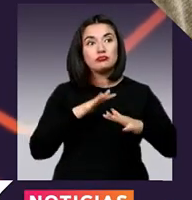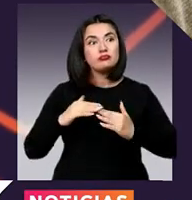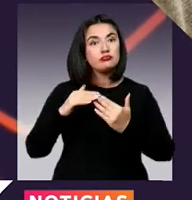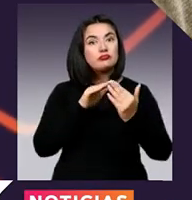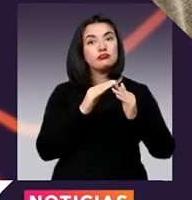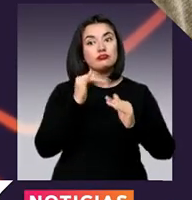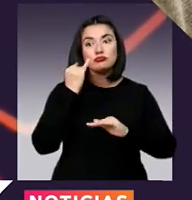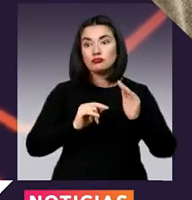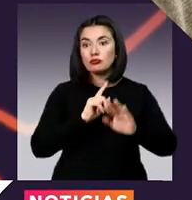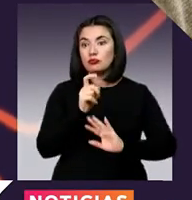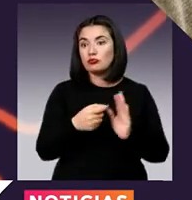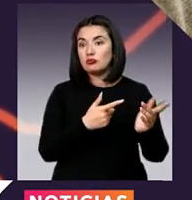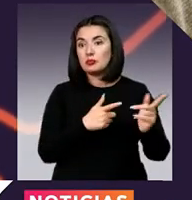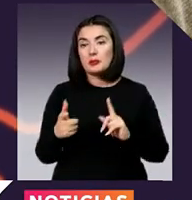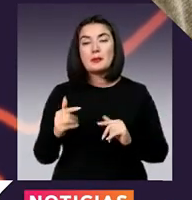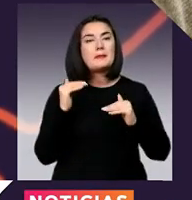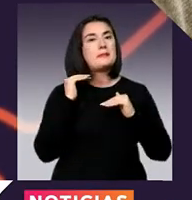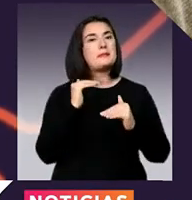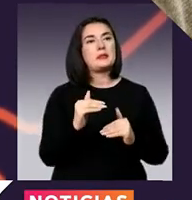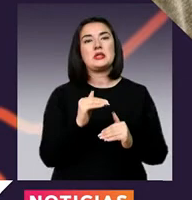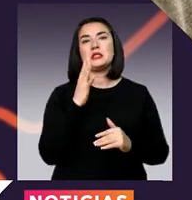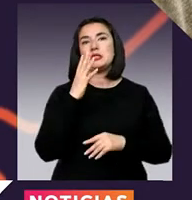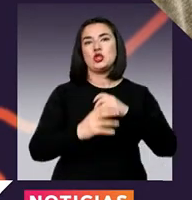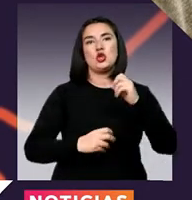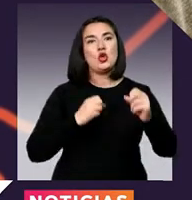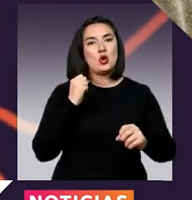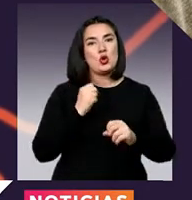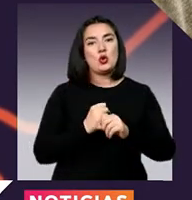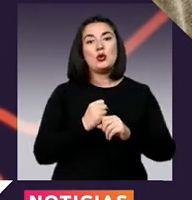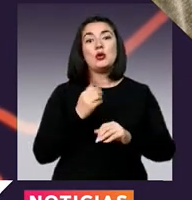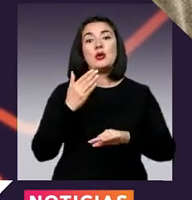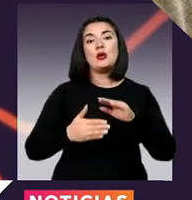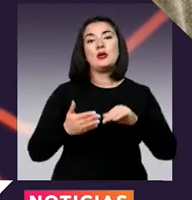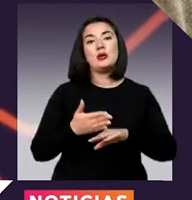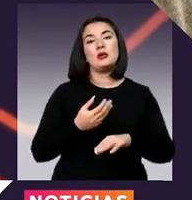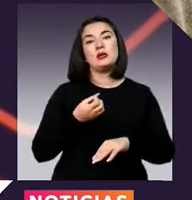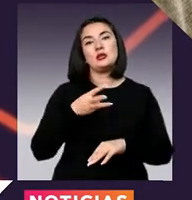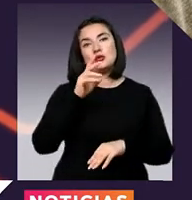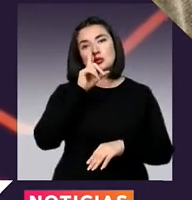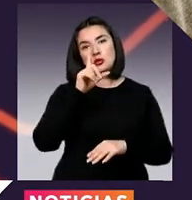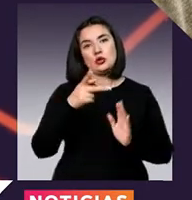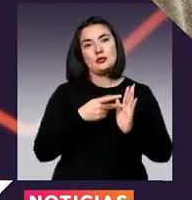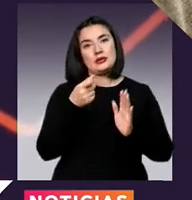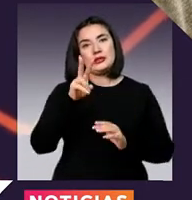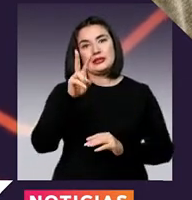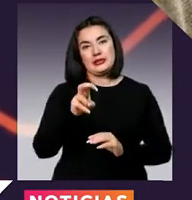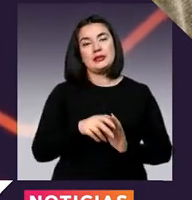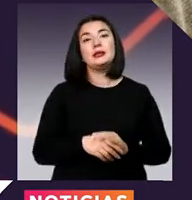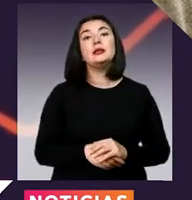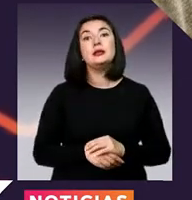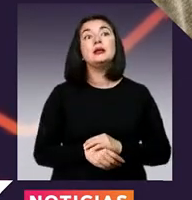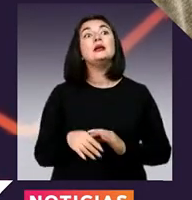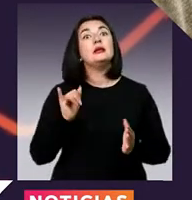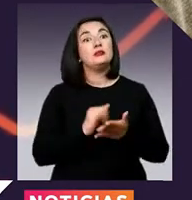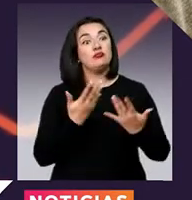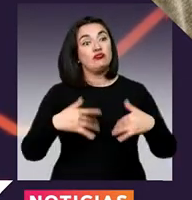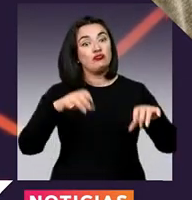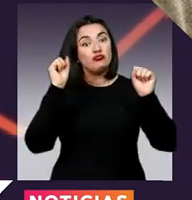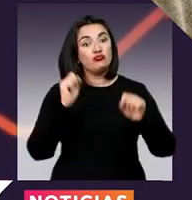concluido, como mínimo 5 años antes del 18 de julio de 2017, entrada en vigencia de la